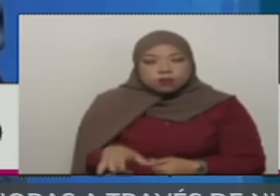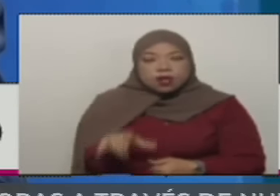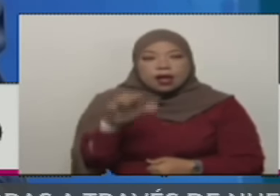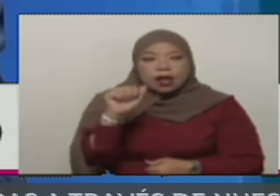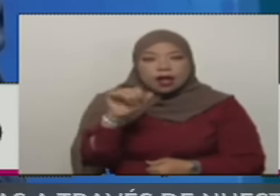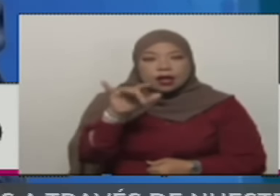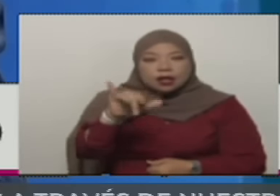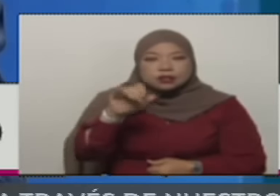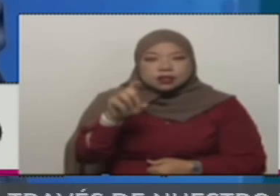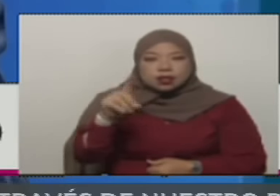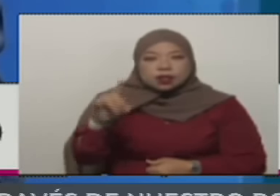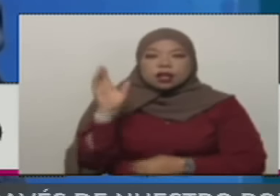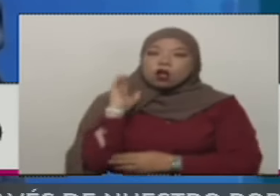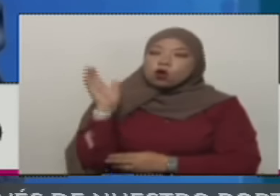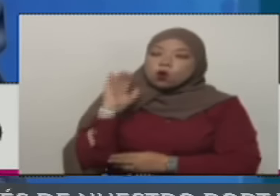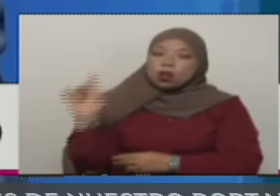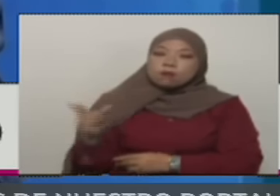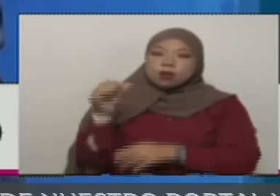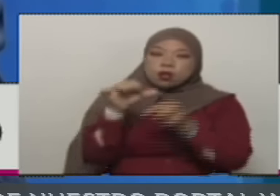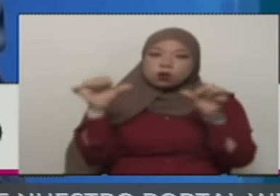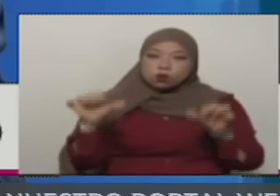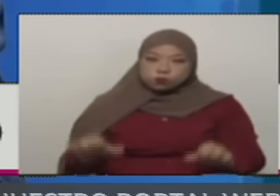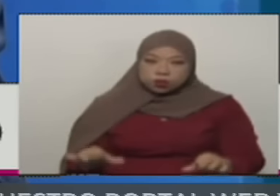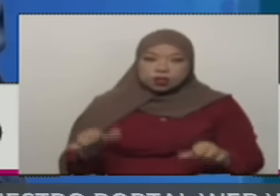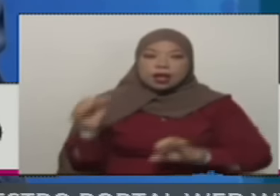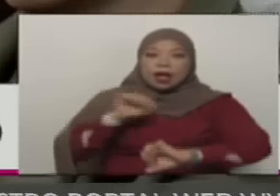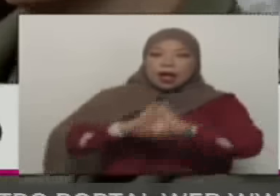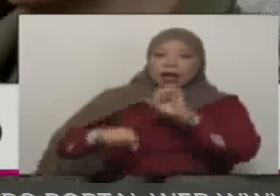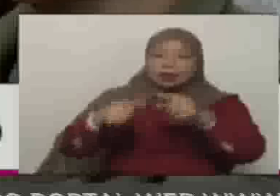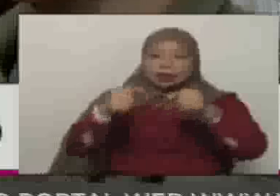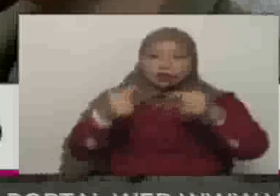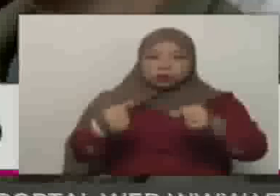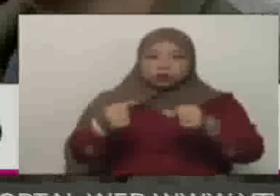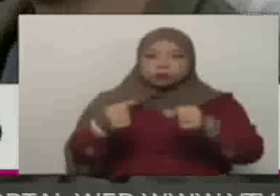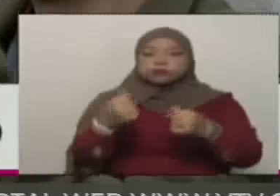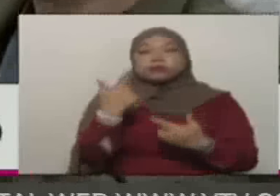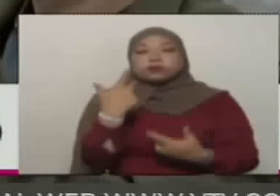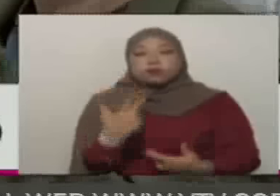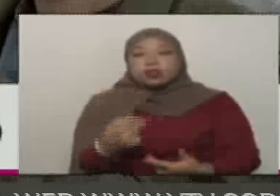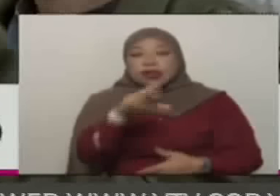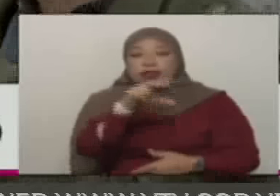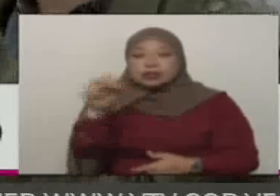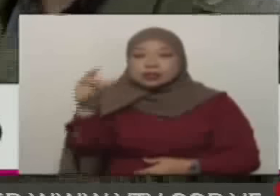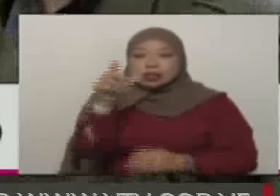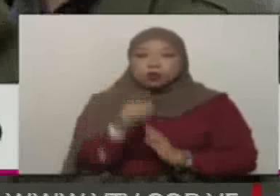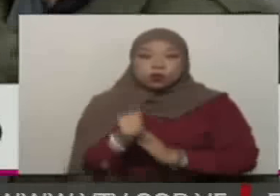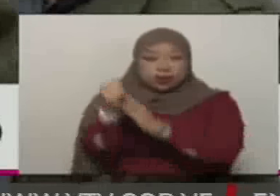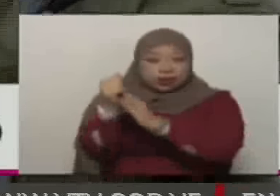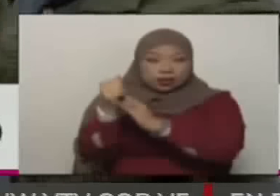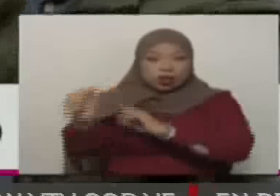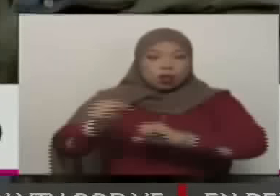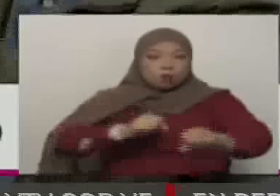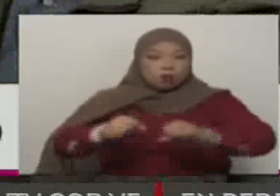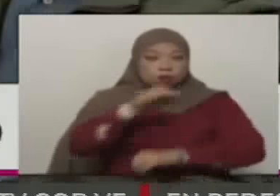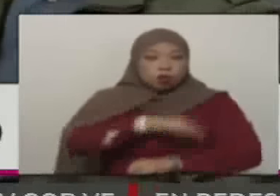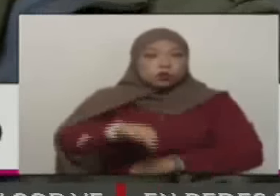Antifascista. Ya hay 300 delegados llegando a Venezuela.